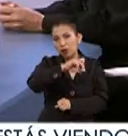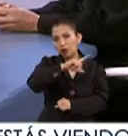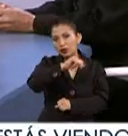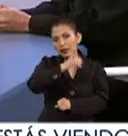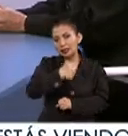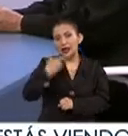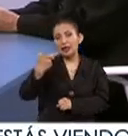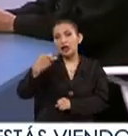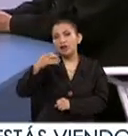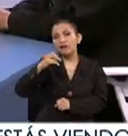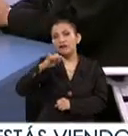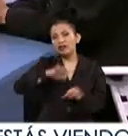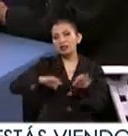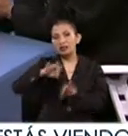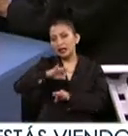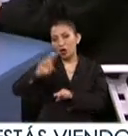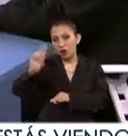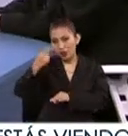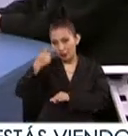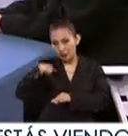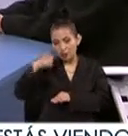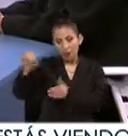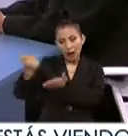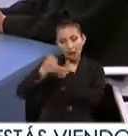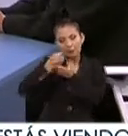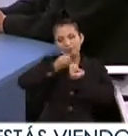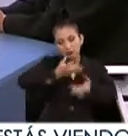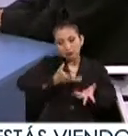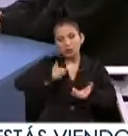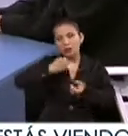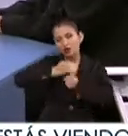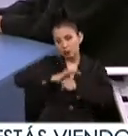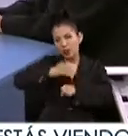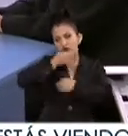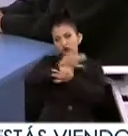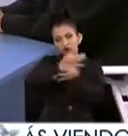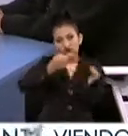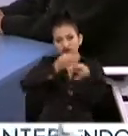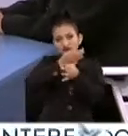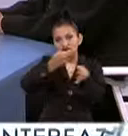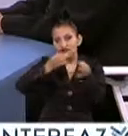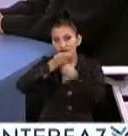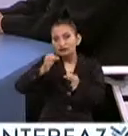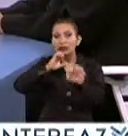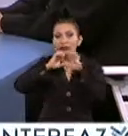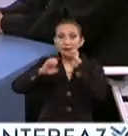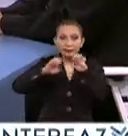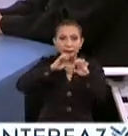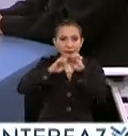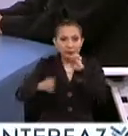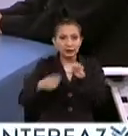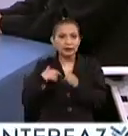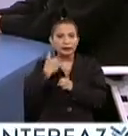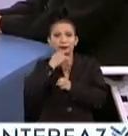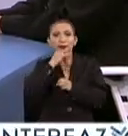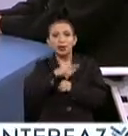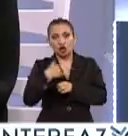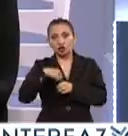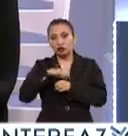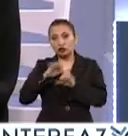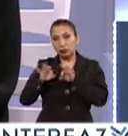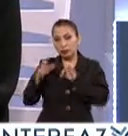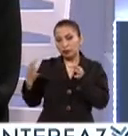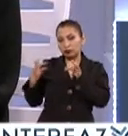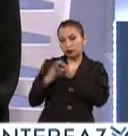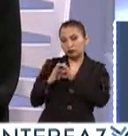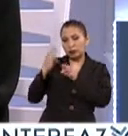Instituto de Geofísica de la UNAM, justamente para brindar estas charlas de divulgación, entrevistas. Inclusive nosotros trabajamos